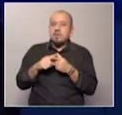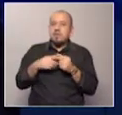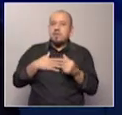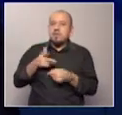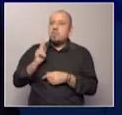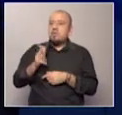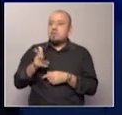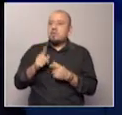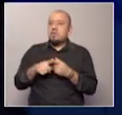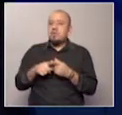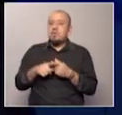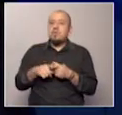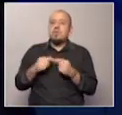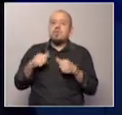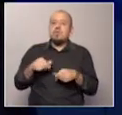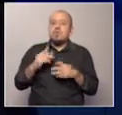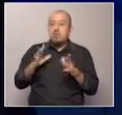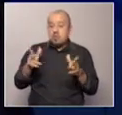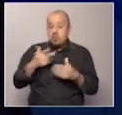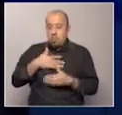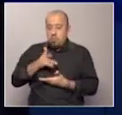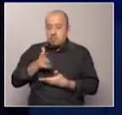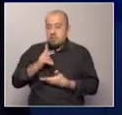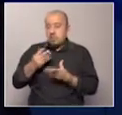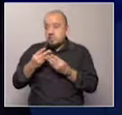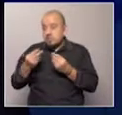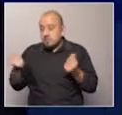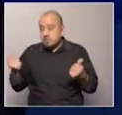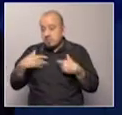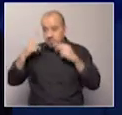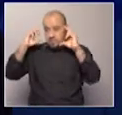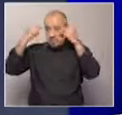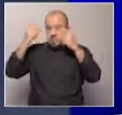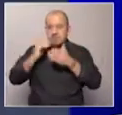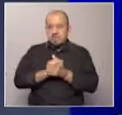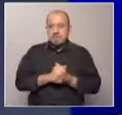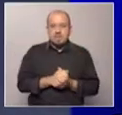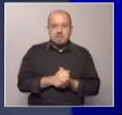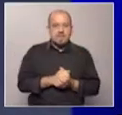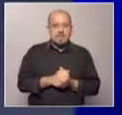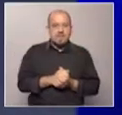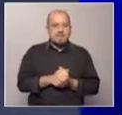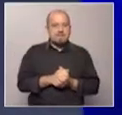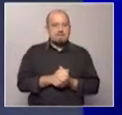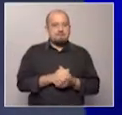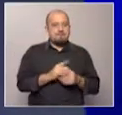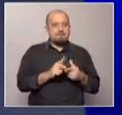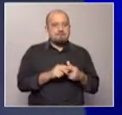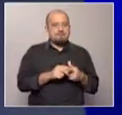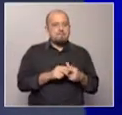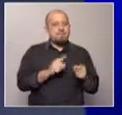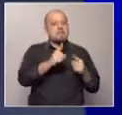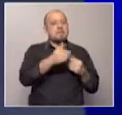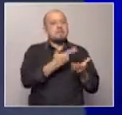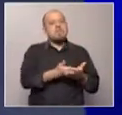humanizando nos cuando es humanizamos creemos en la violencia ya tenemos que cerrar pero digo simplemente con respecto a esta